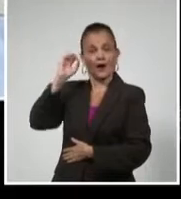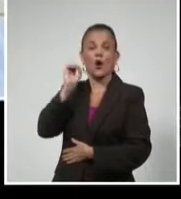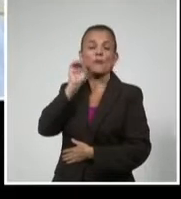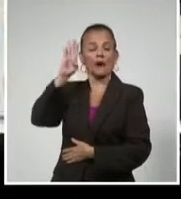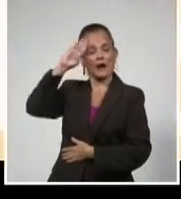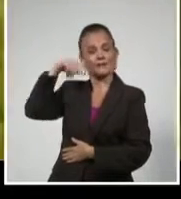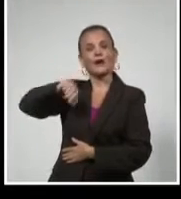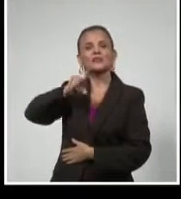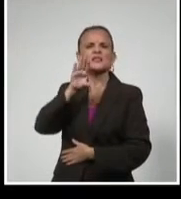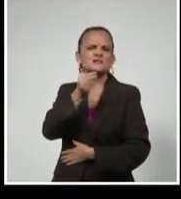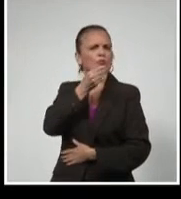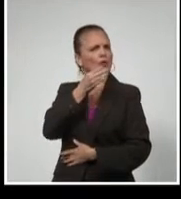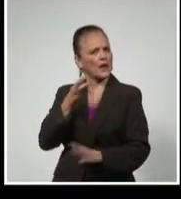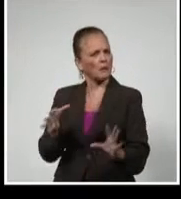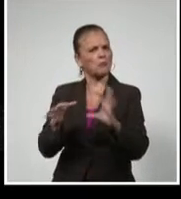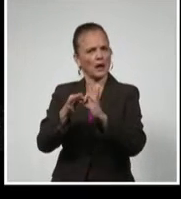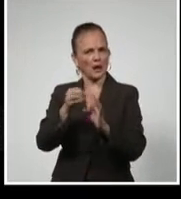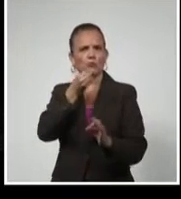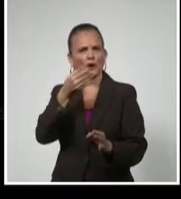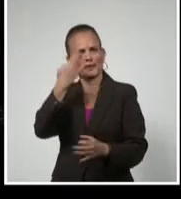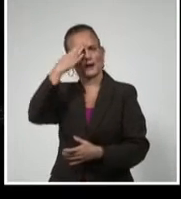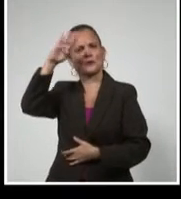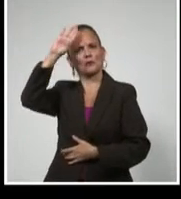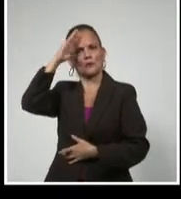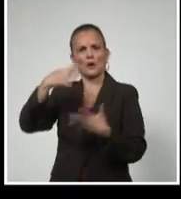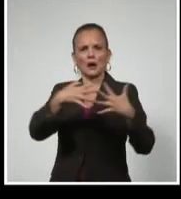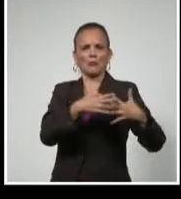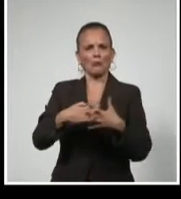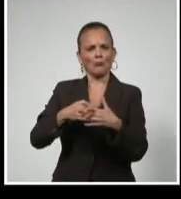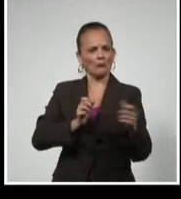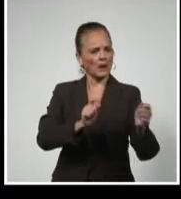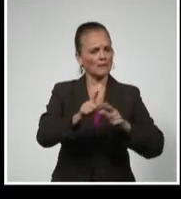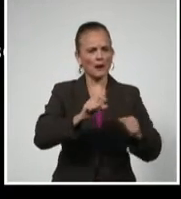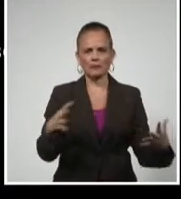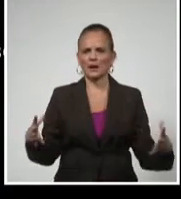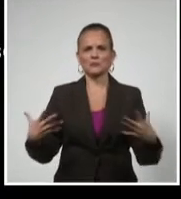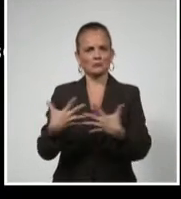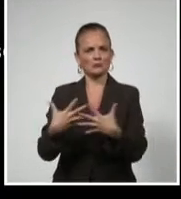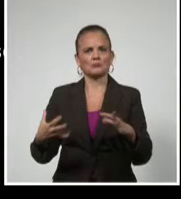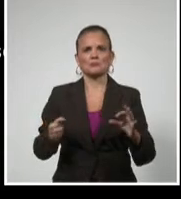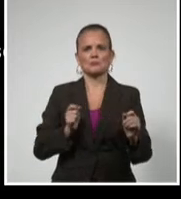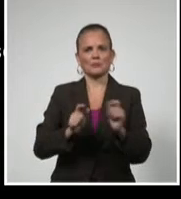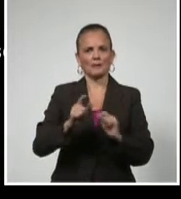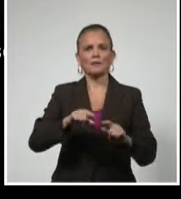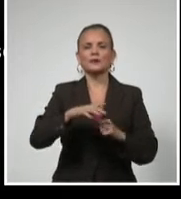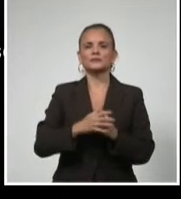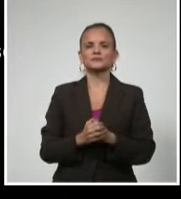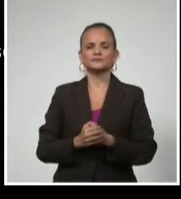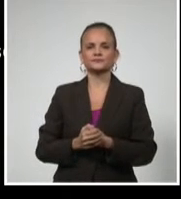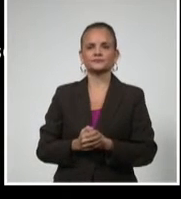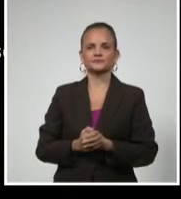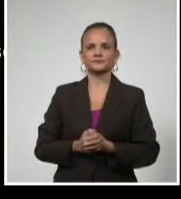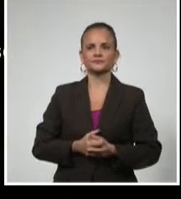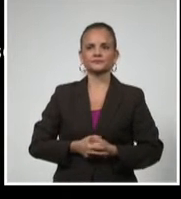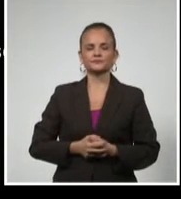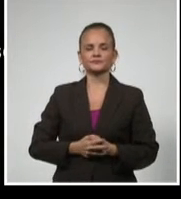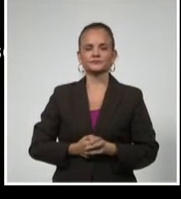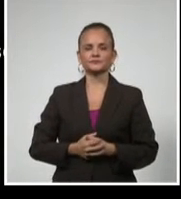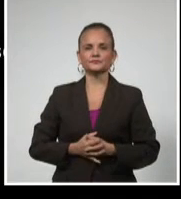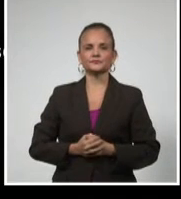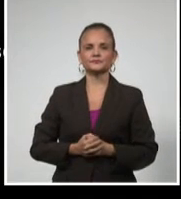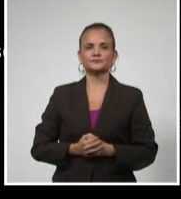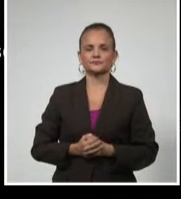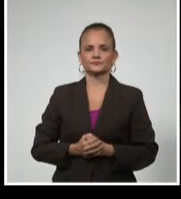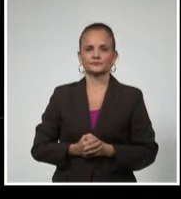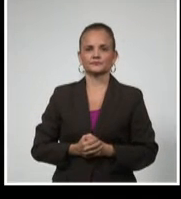socios comerciales. So I'm here today to say that America wants to be your partner. Around this visit, American companies are moving ahead with new